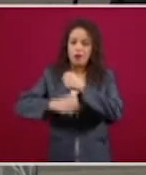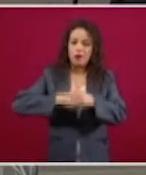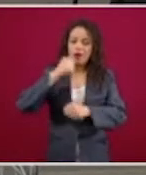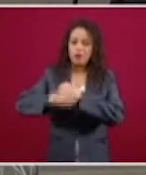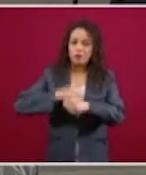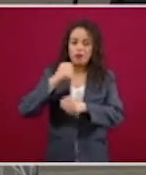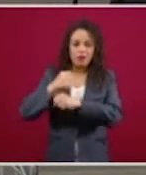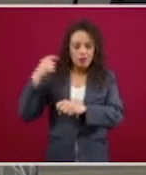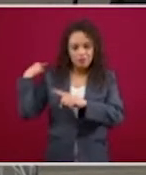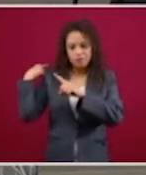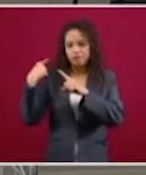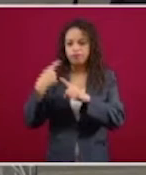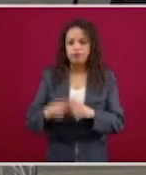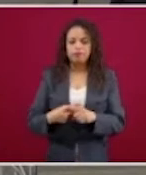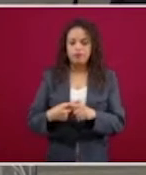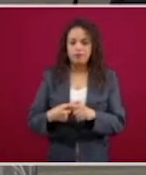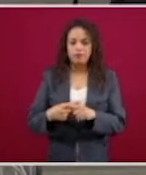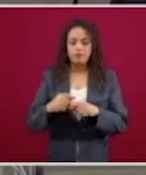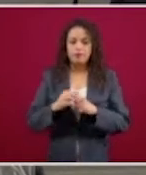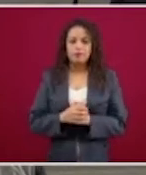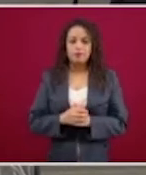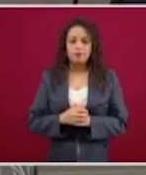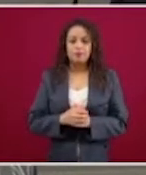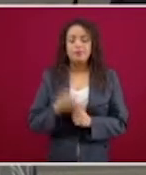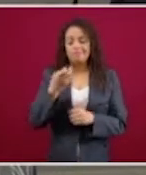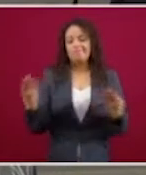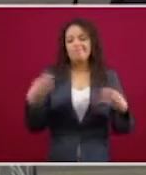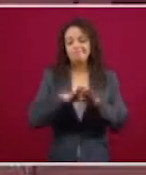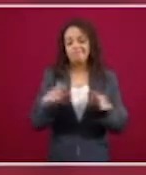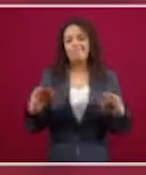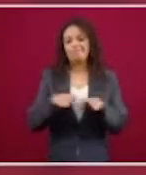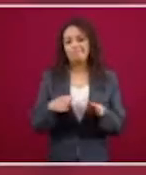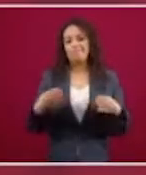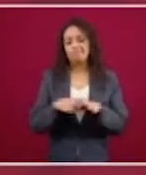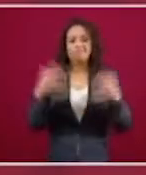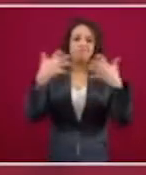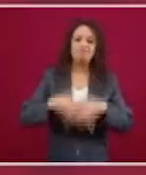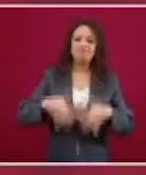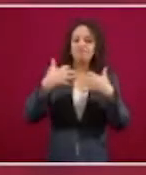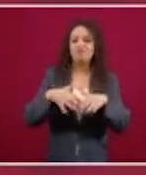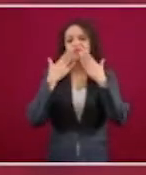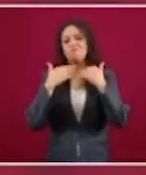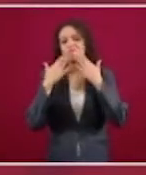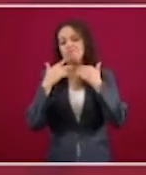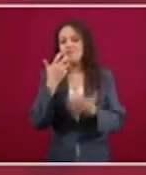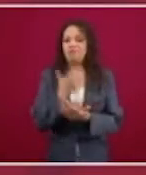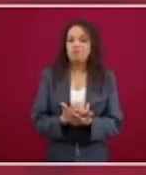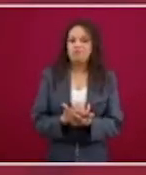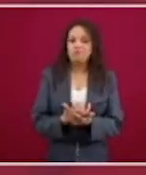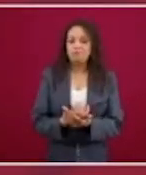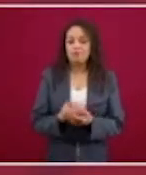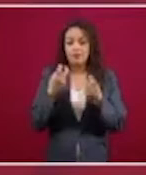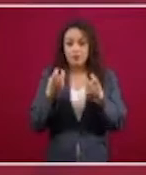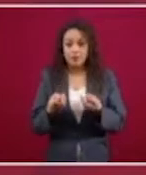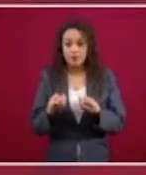en los tiempos de los nortes, a cerrar producción. Durante todo el año nosotros estuvimos trabajando